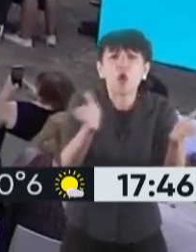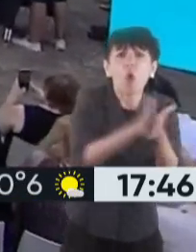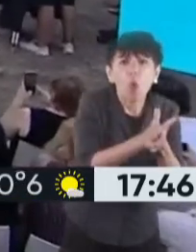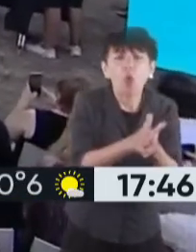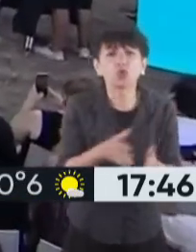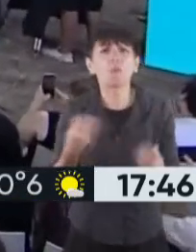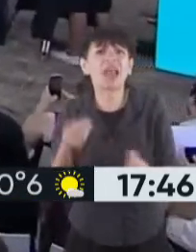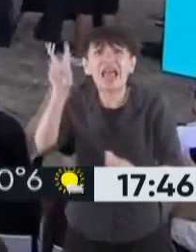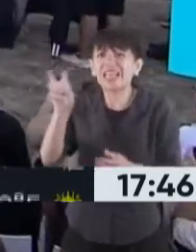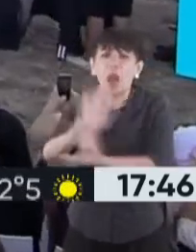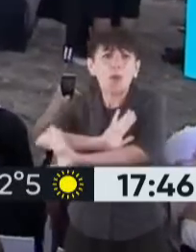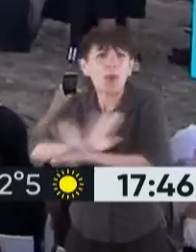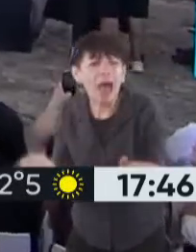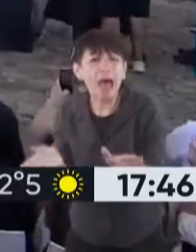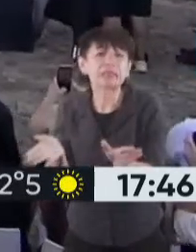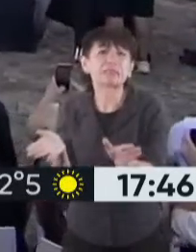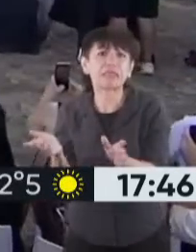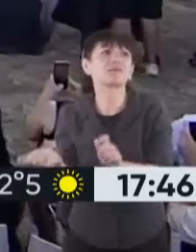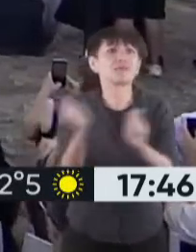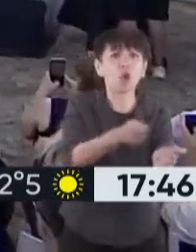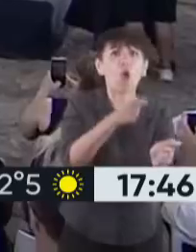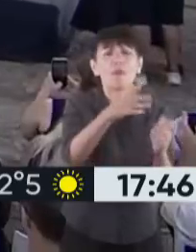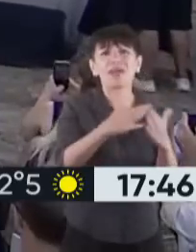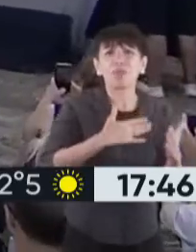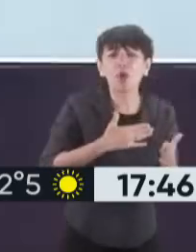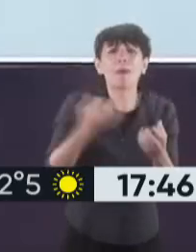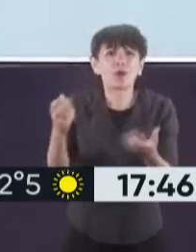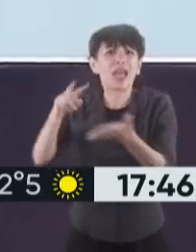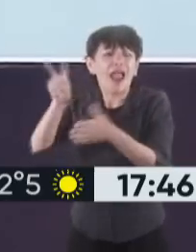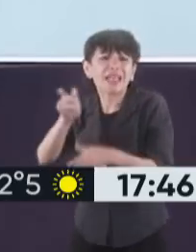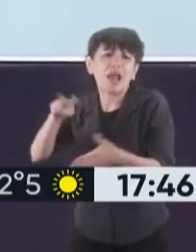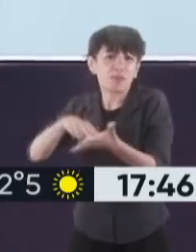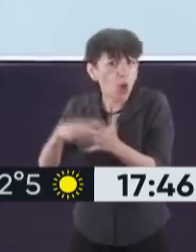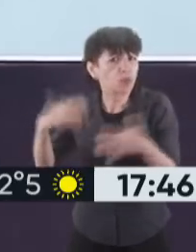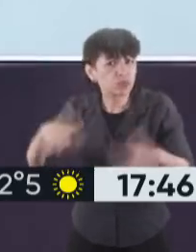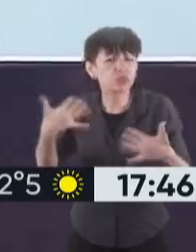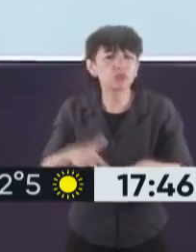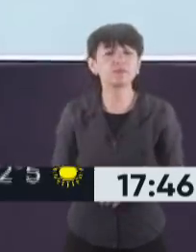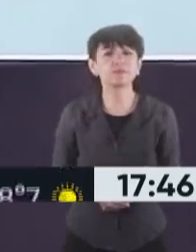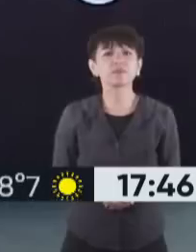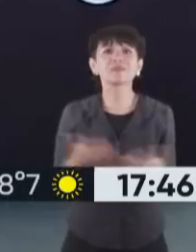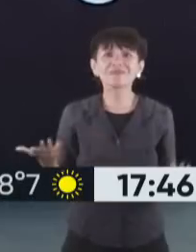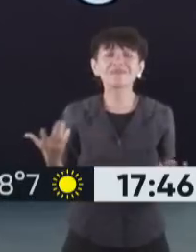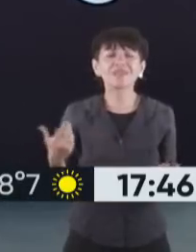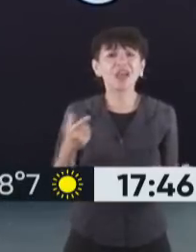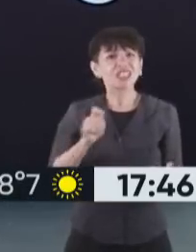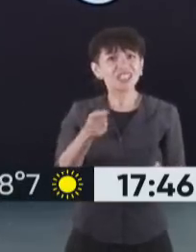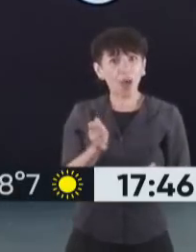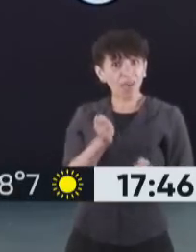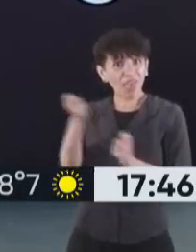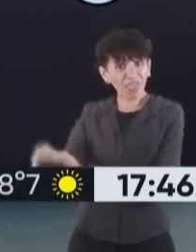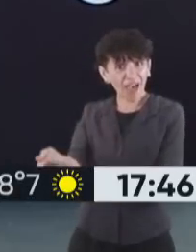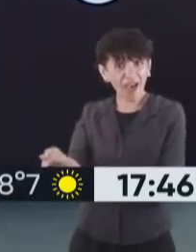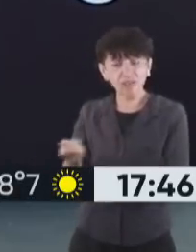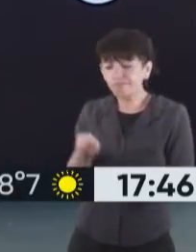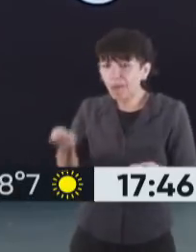de alquilar, que se ha convertido en un problema para muchos. Y la verdad es que cuando entregamos esas llaves uno siente que en verdad